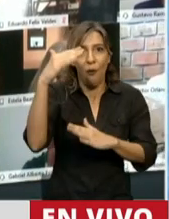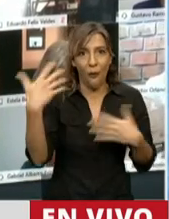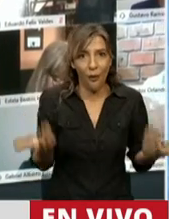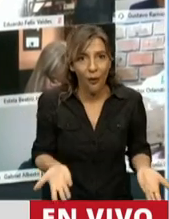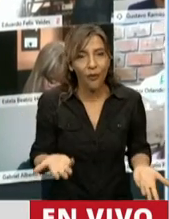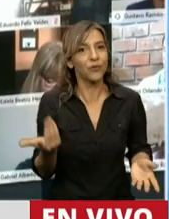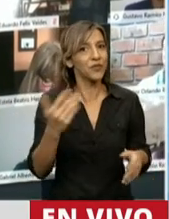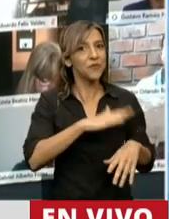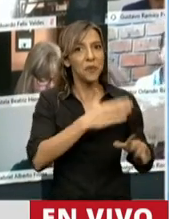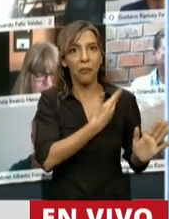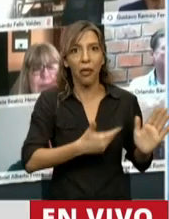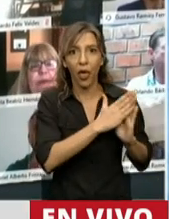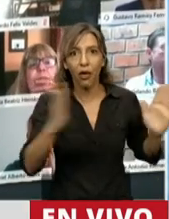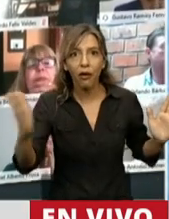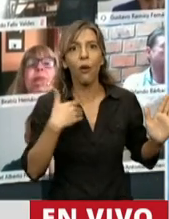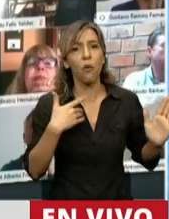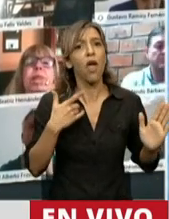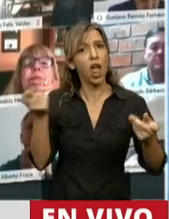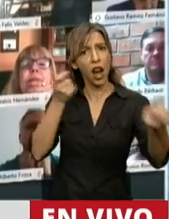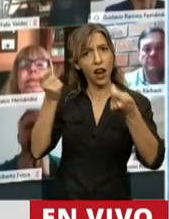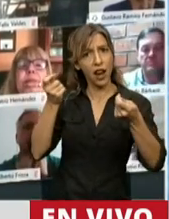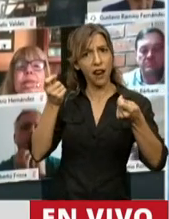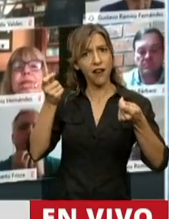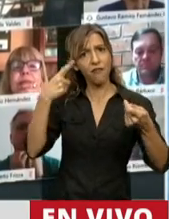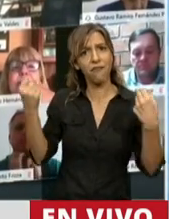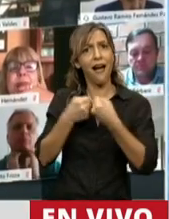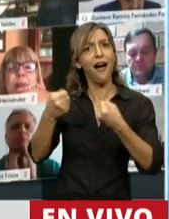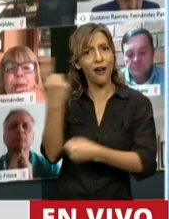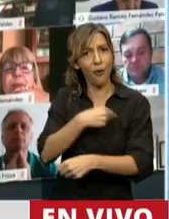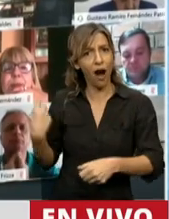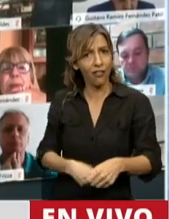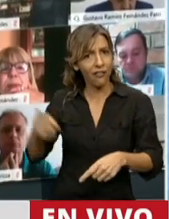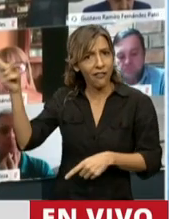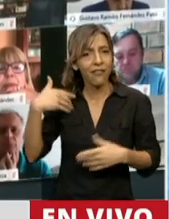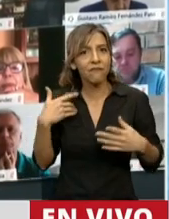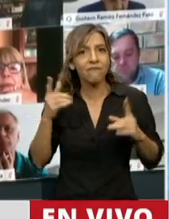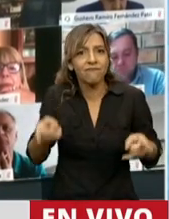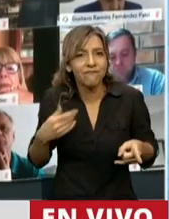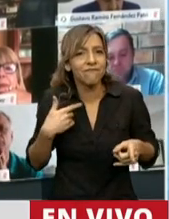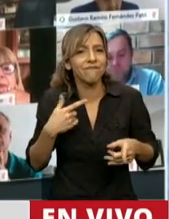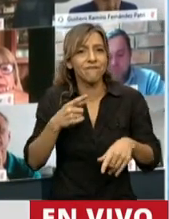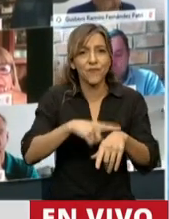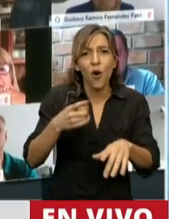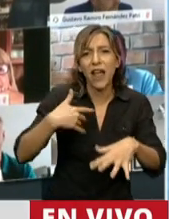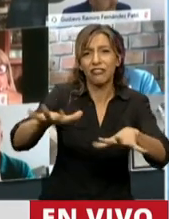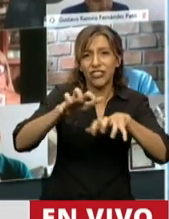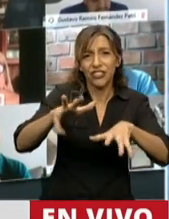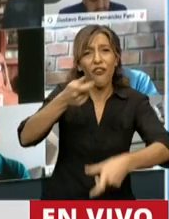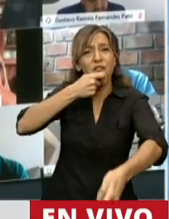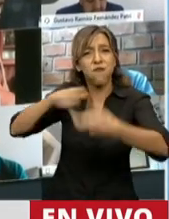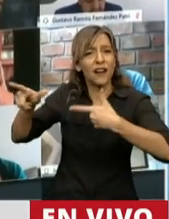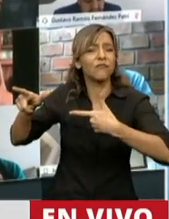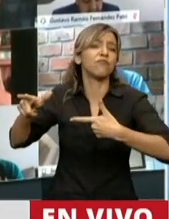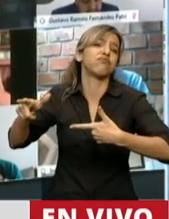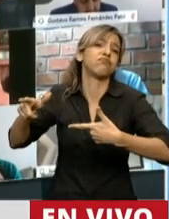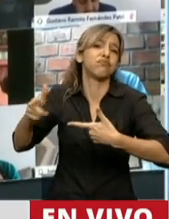no solamente negoció con el gobierno de China, sino que además negoció una cosecha completa que le dio un precio extraordinario a